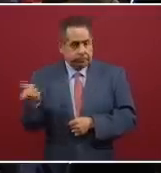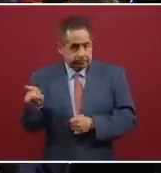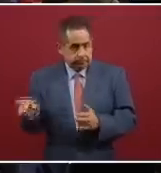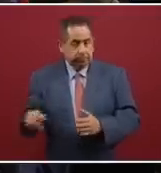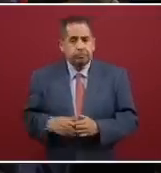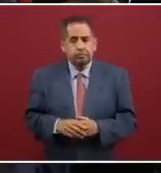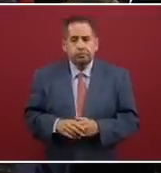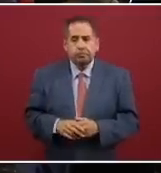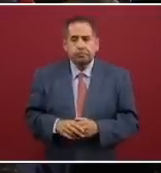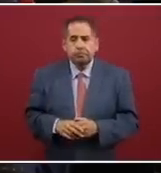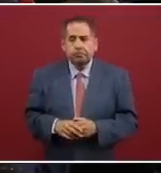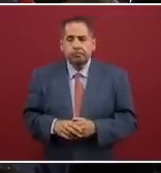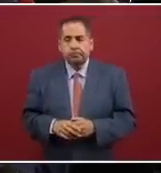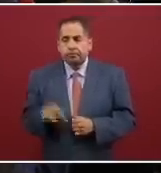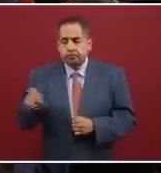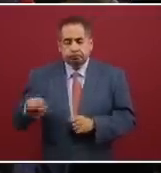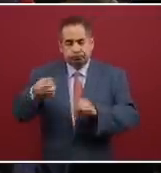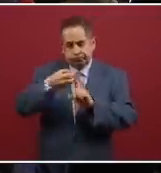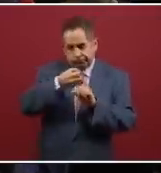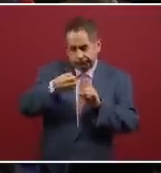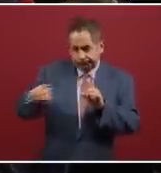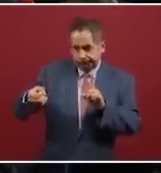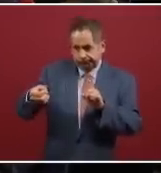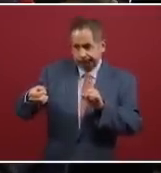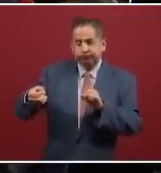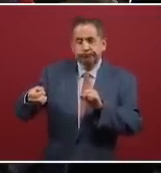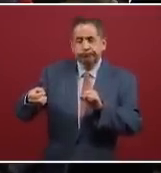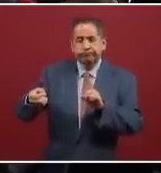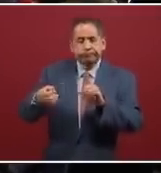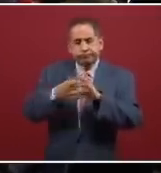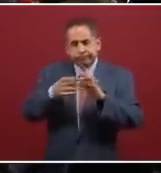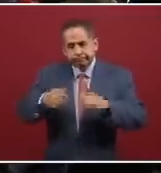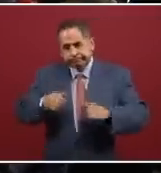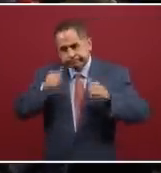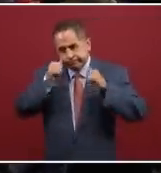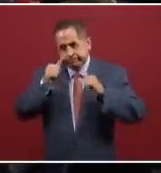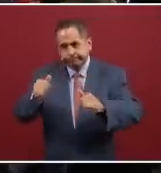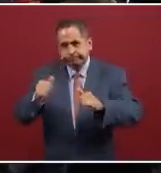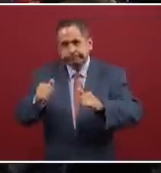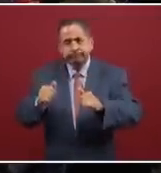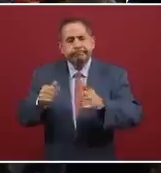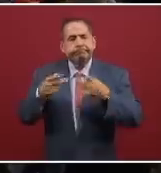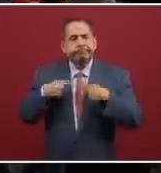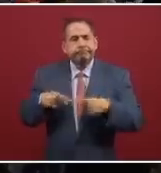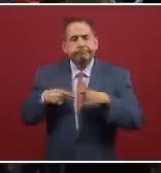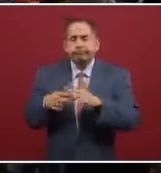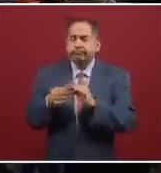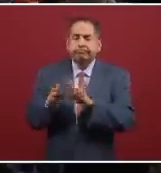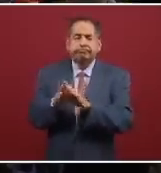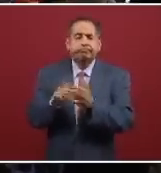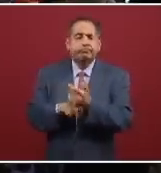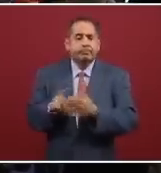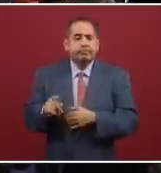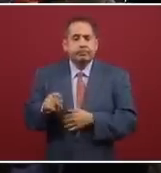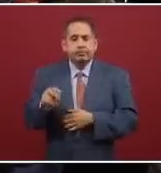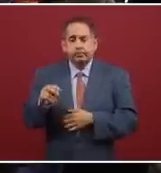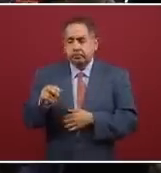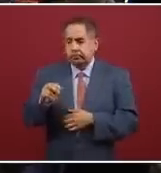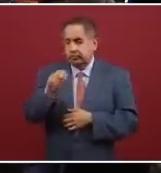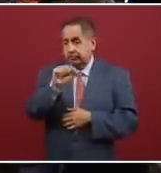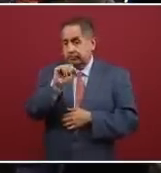va a organizar el plan inmediato para la atención a migrantes en espera de asilo en el norte del país